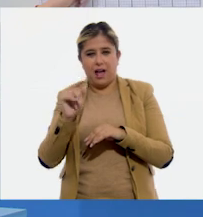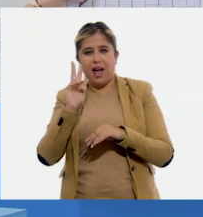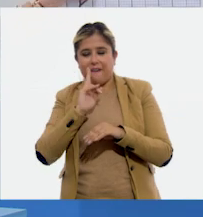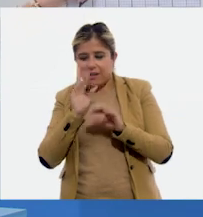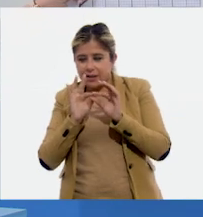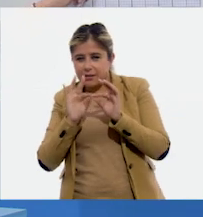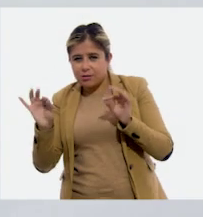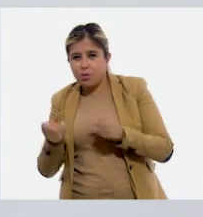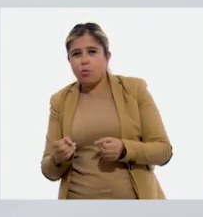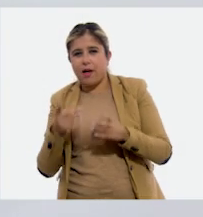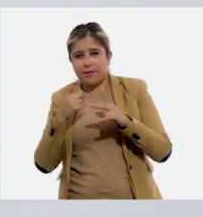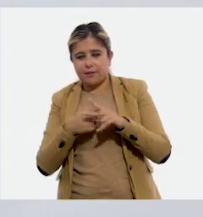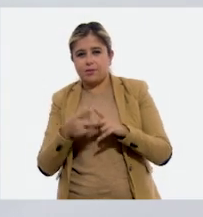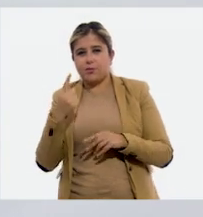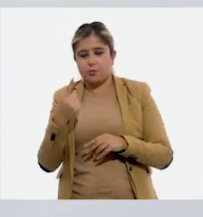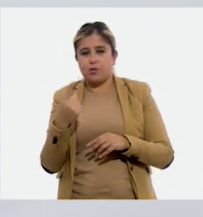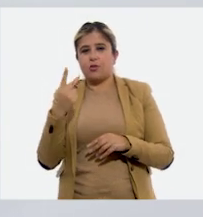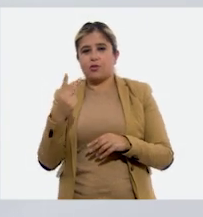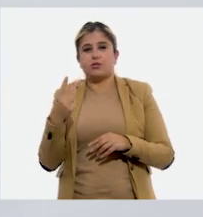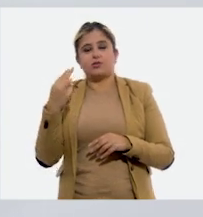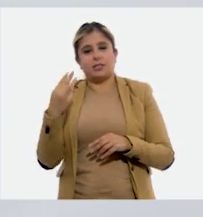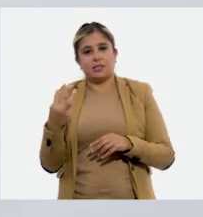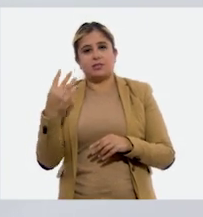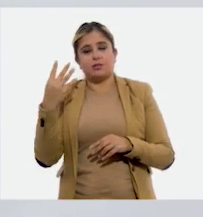vamos a contar.